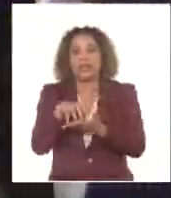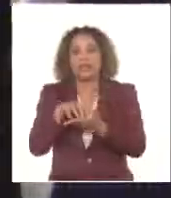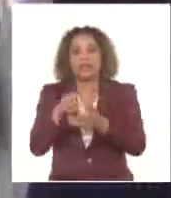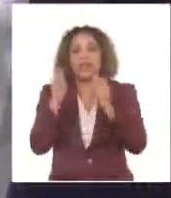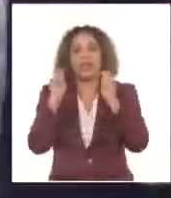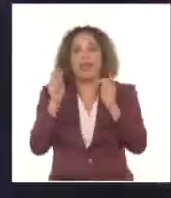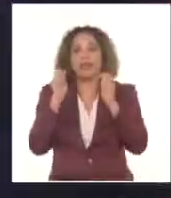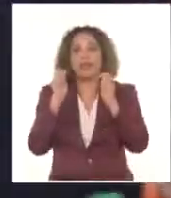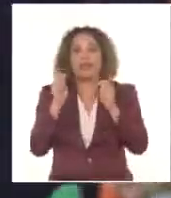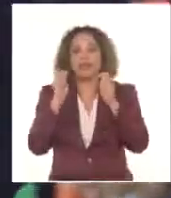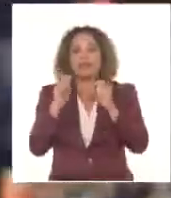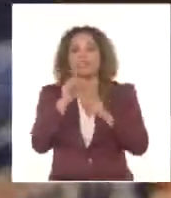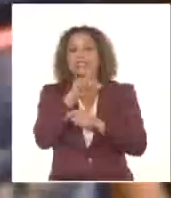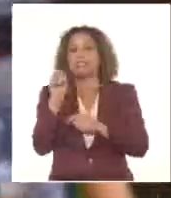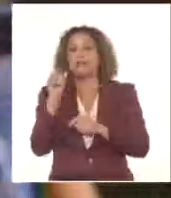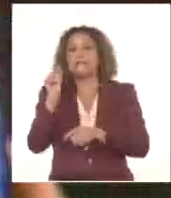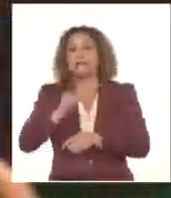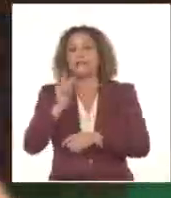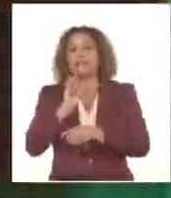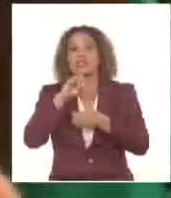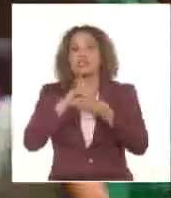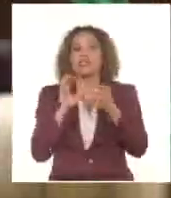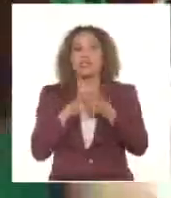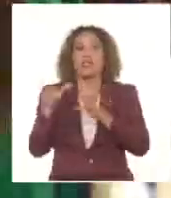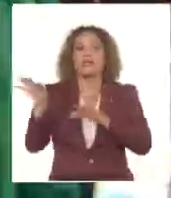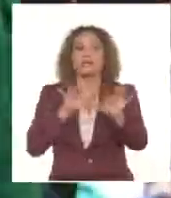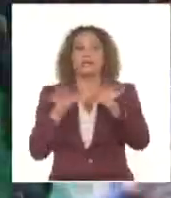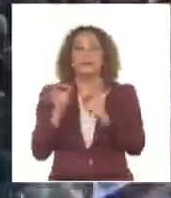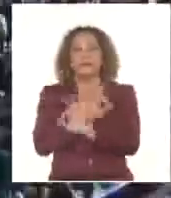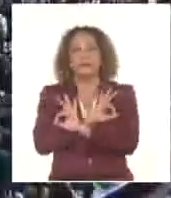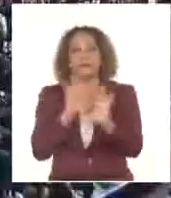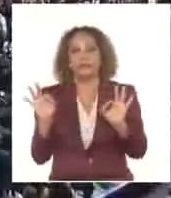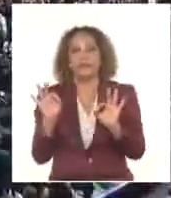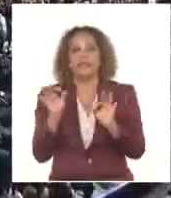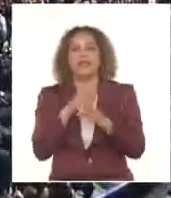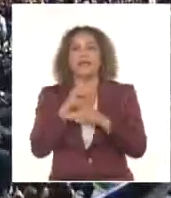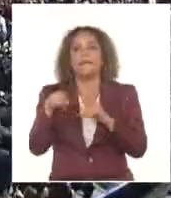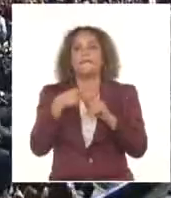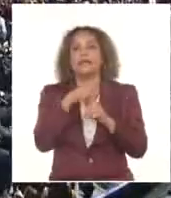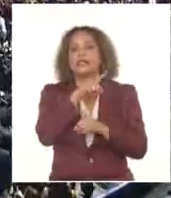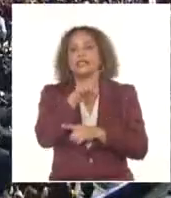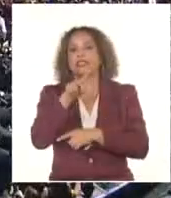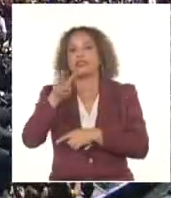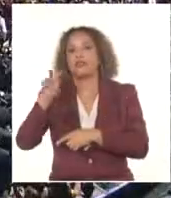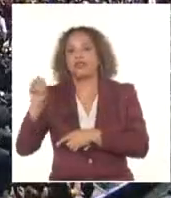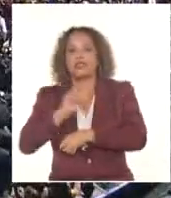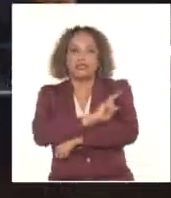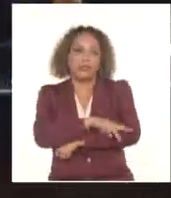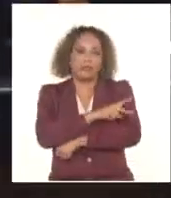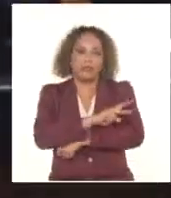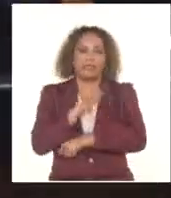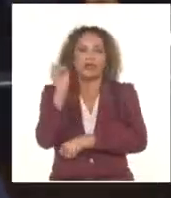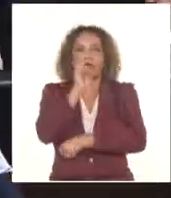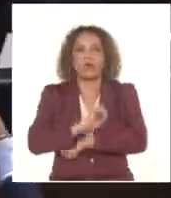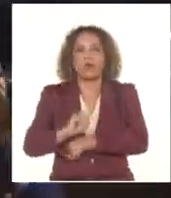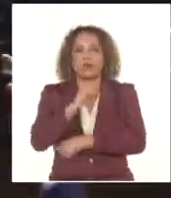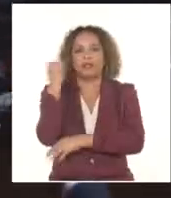cientos de personas entre ellos invitados especiales de más de 120 países y organizaciones